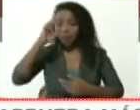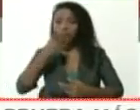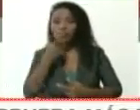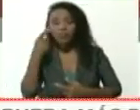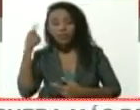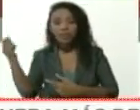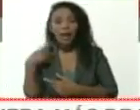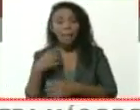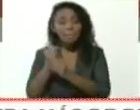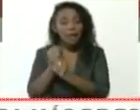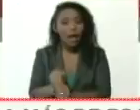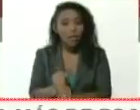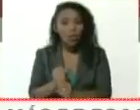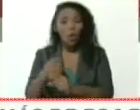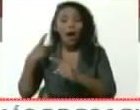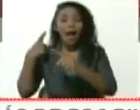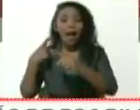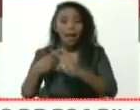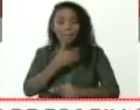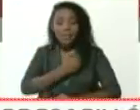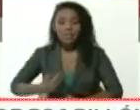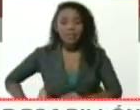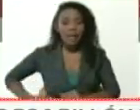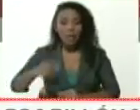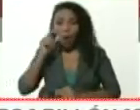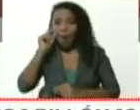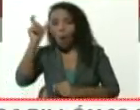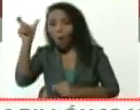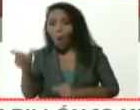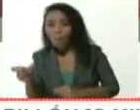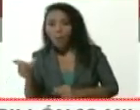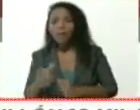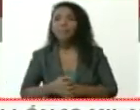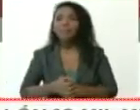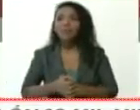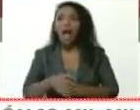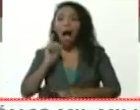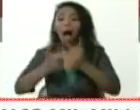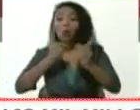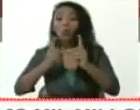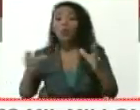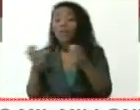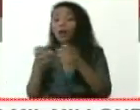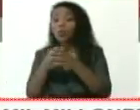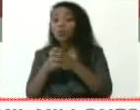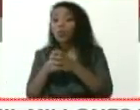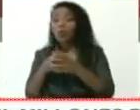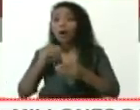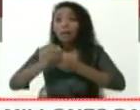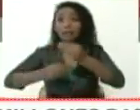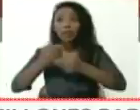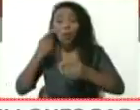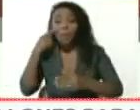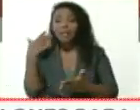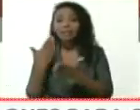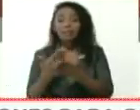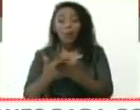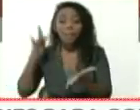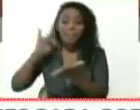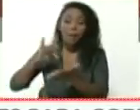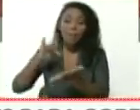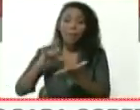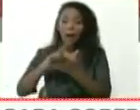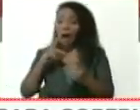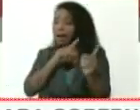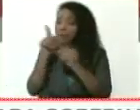esperando, el expresidente Zapatero, cancilleres de varios países, algunos del Grupo de Lima, por cierto, allí presenciando, para presenciar aquel momento,